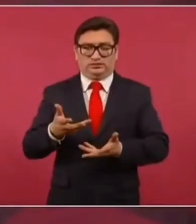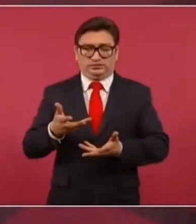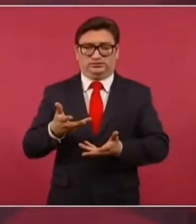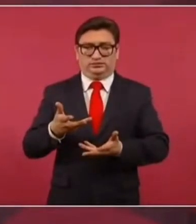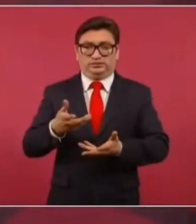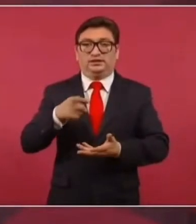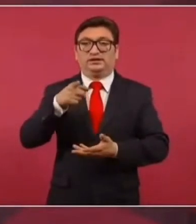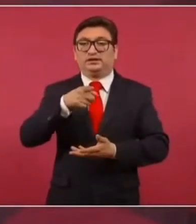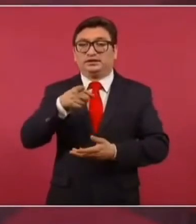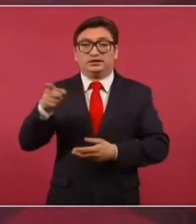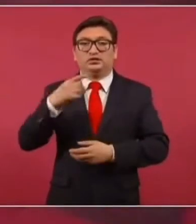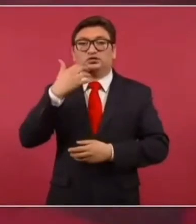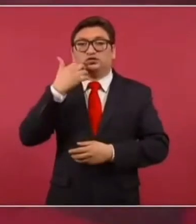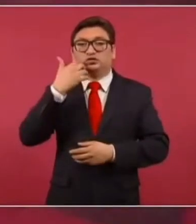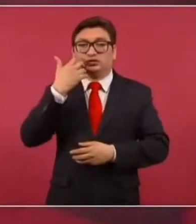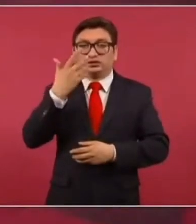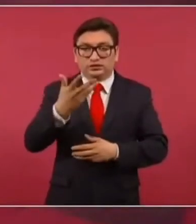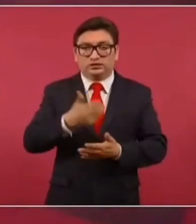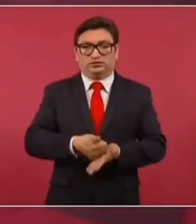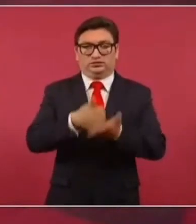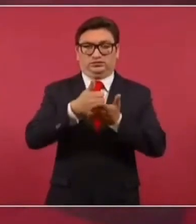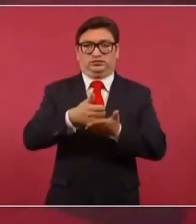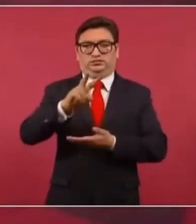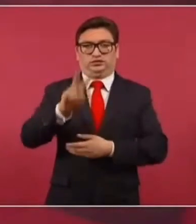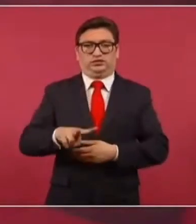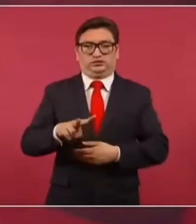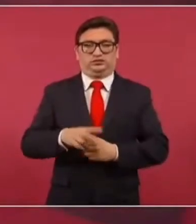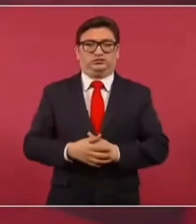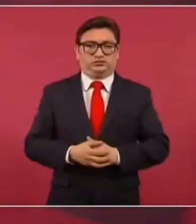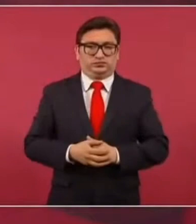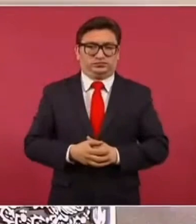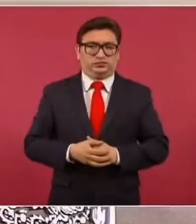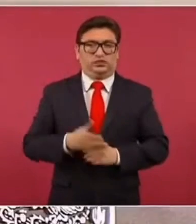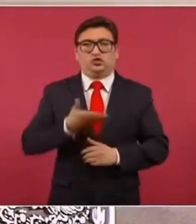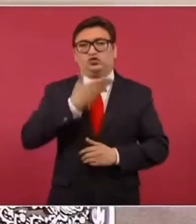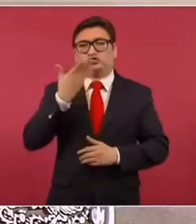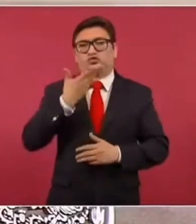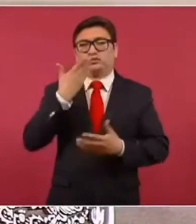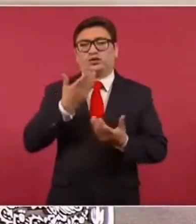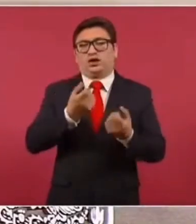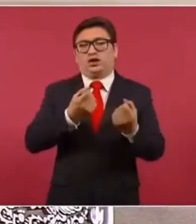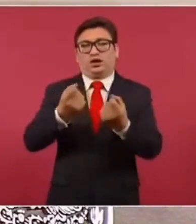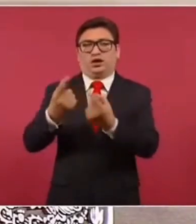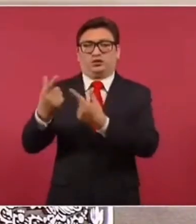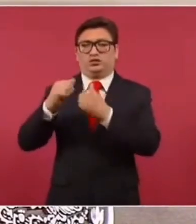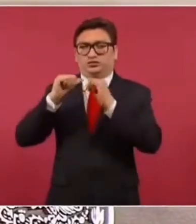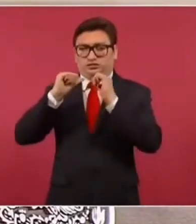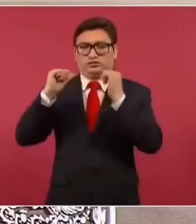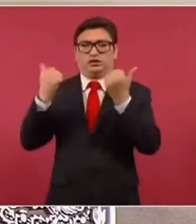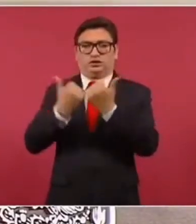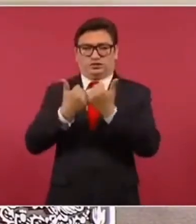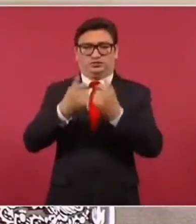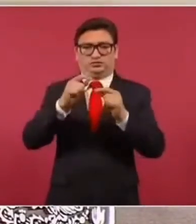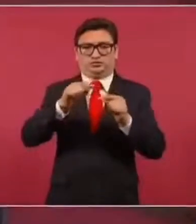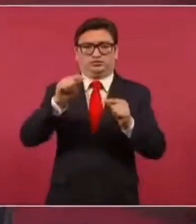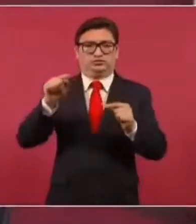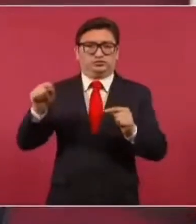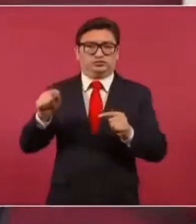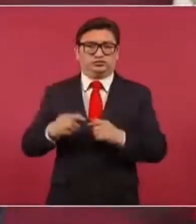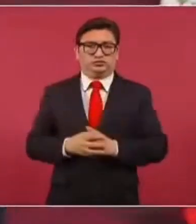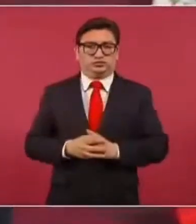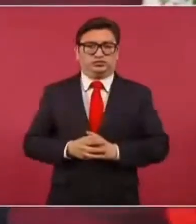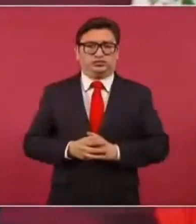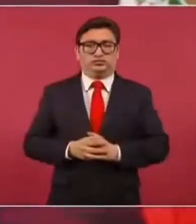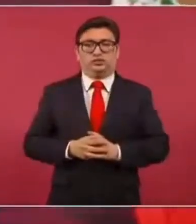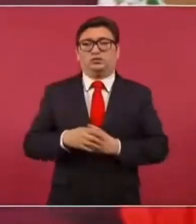y quieran verdaderamente ayudar. Por lo general, hay organizaciones de la sociedad civil, que es lo que ha pasado en